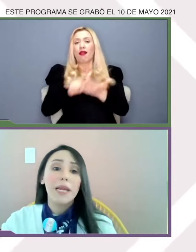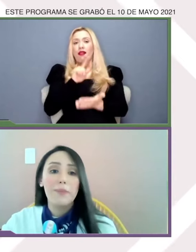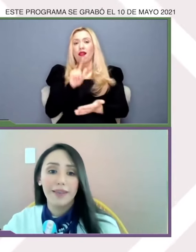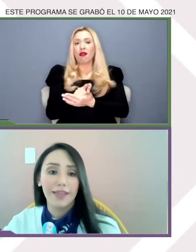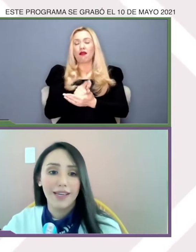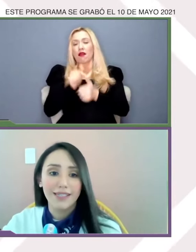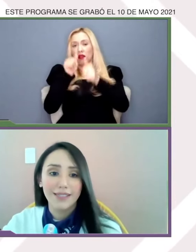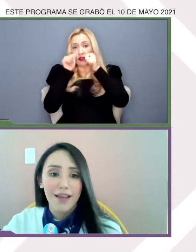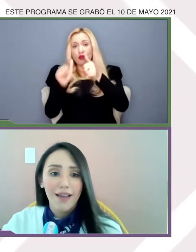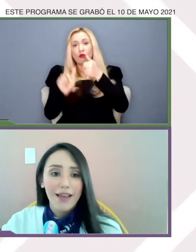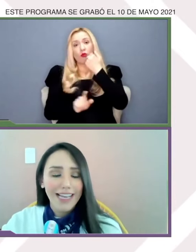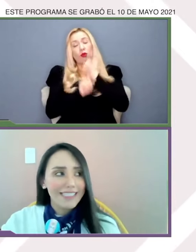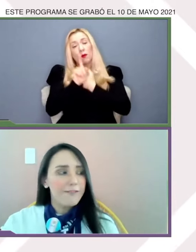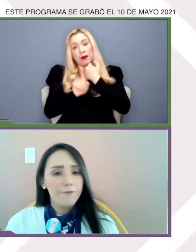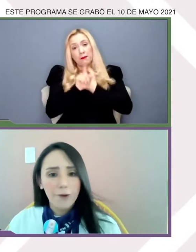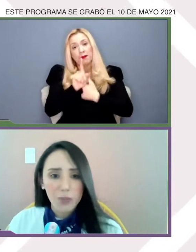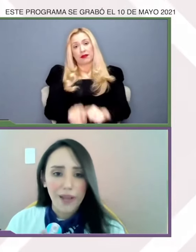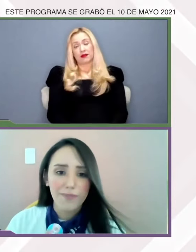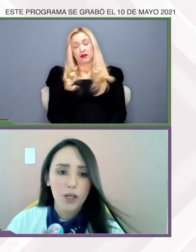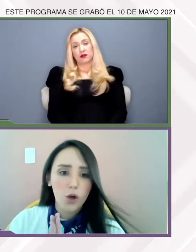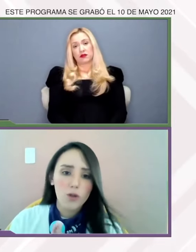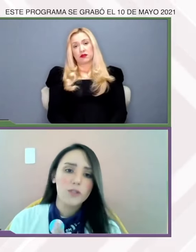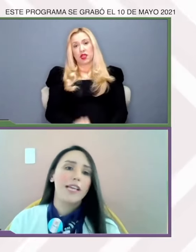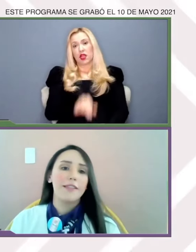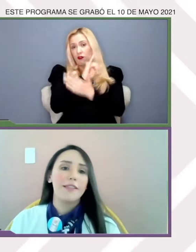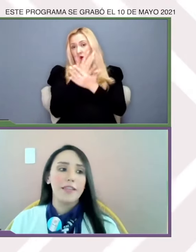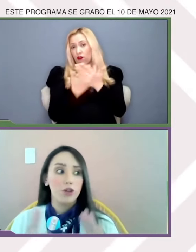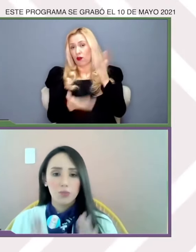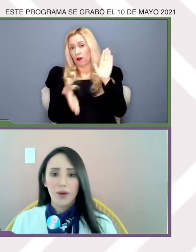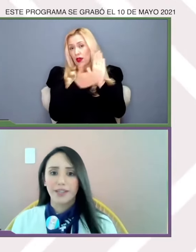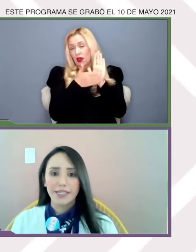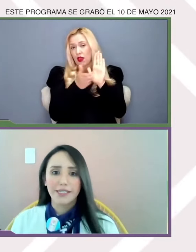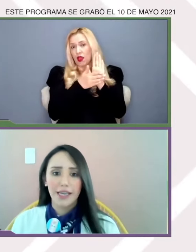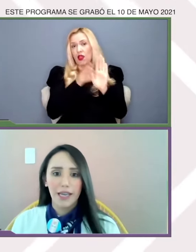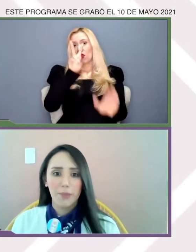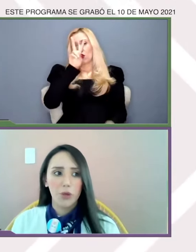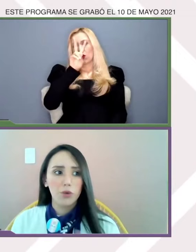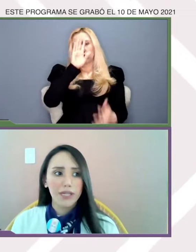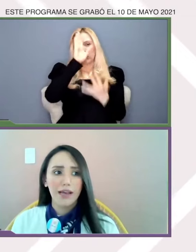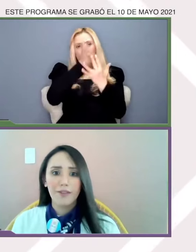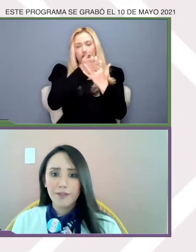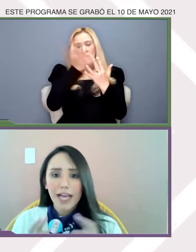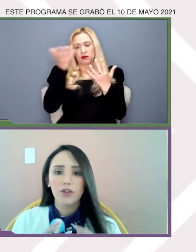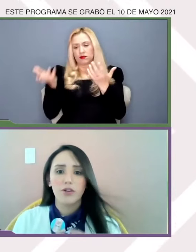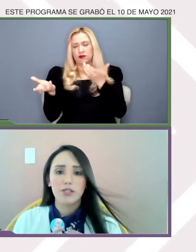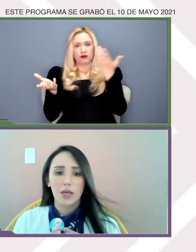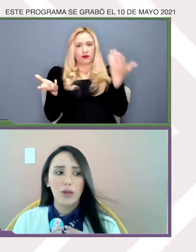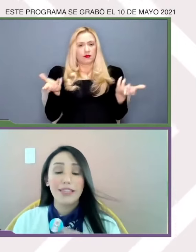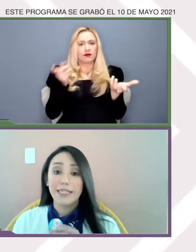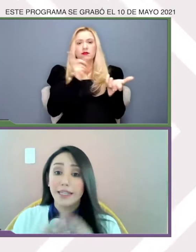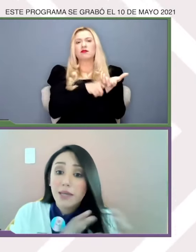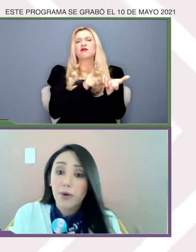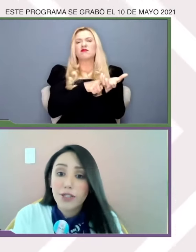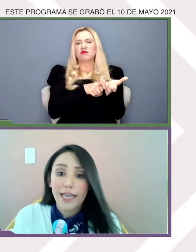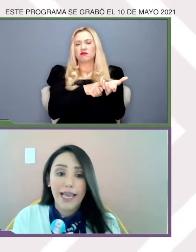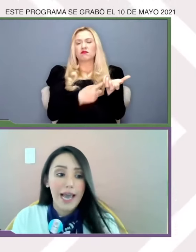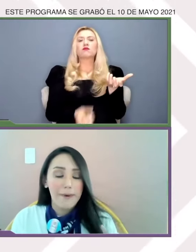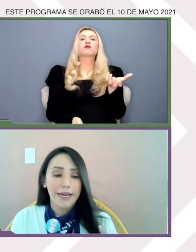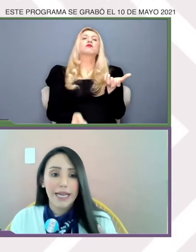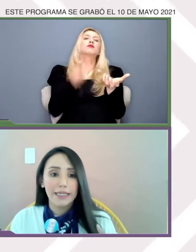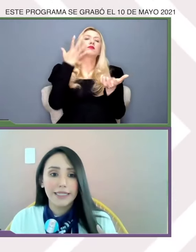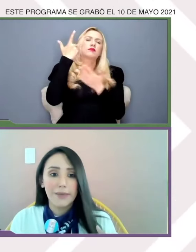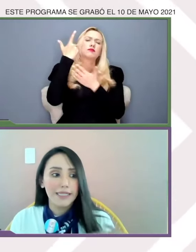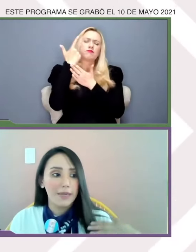estas problemáticas. Este informe consta de 2 partes. Por una, datos cuantitativos